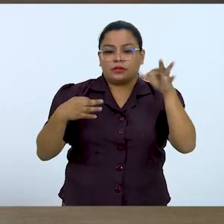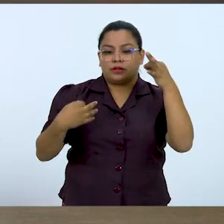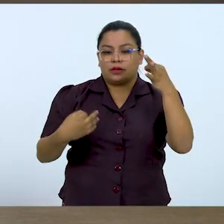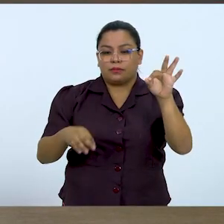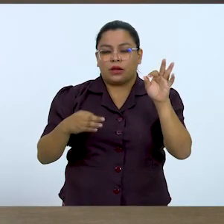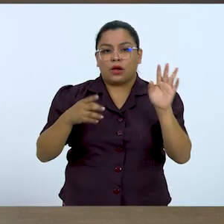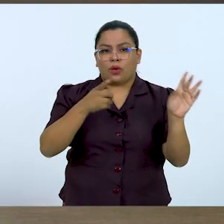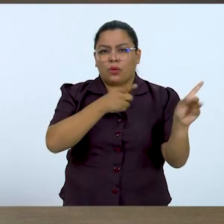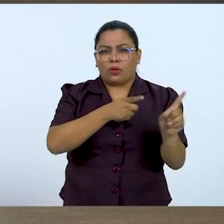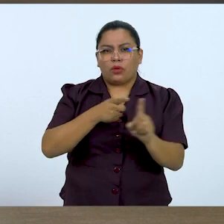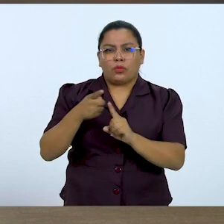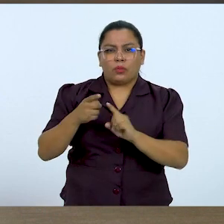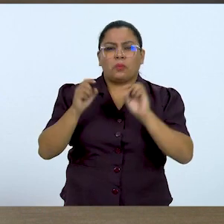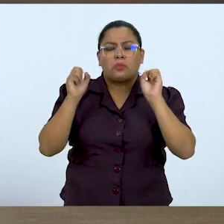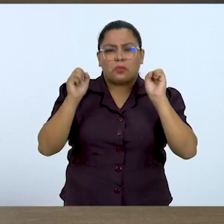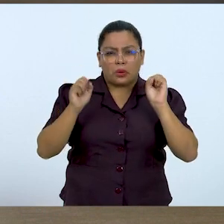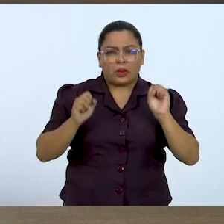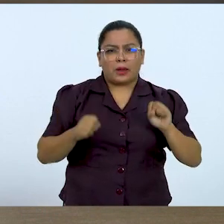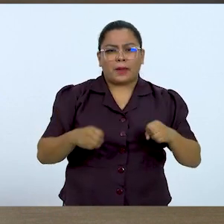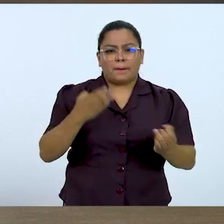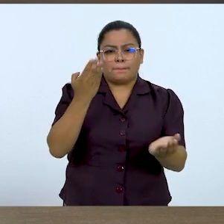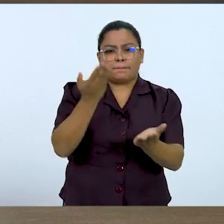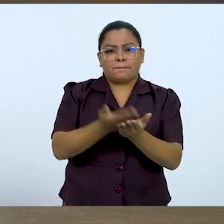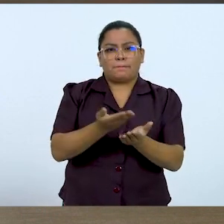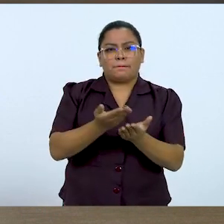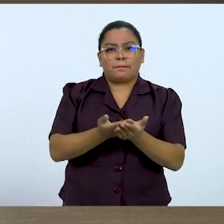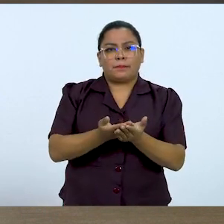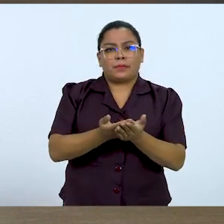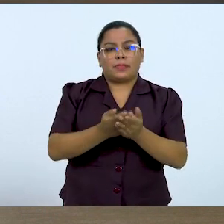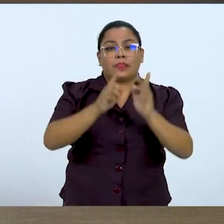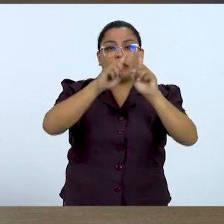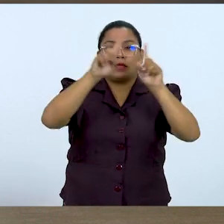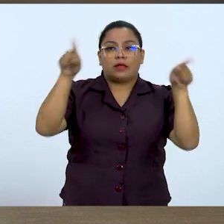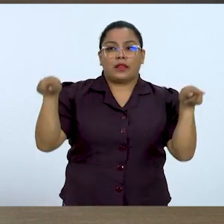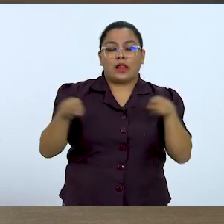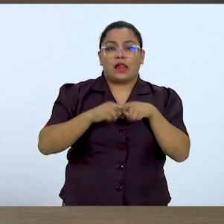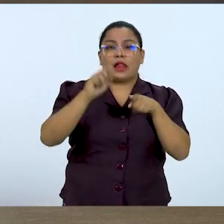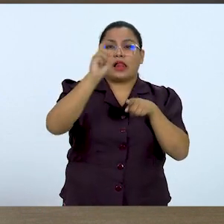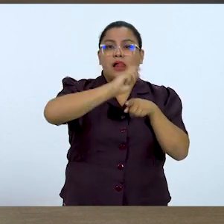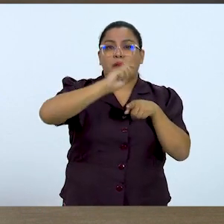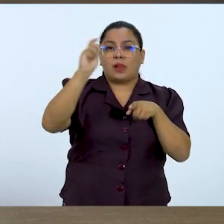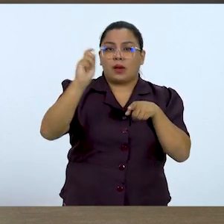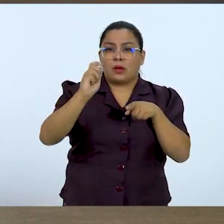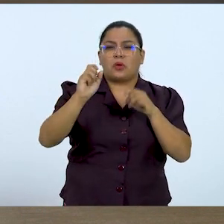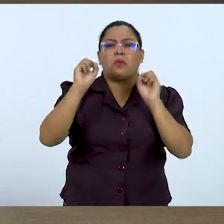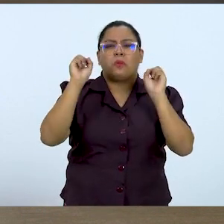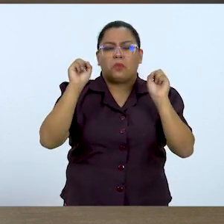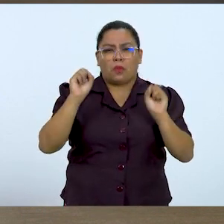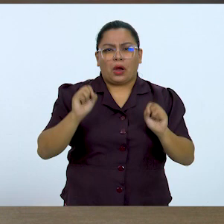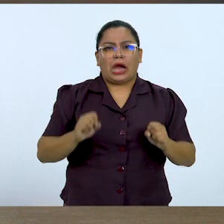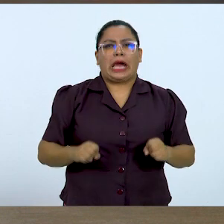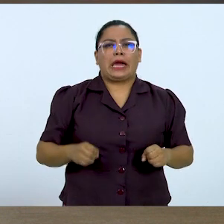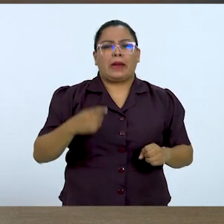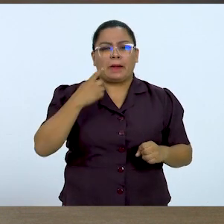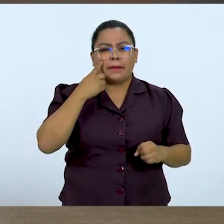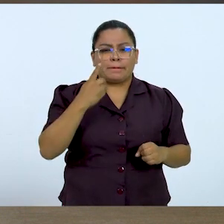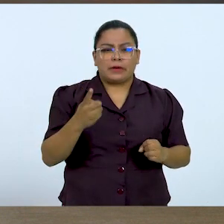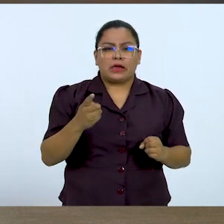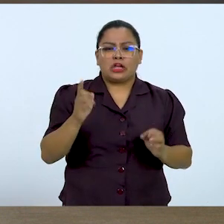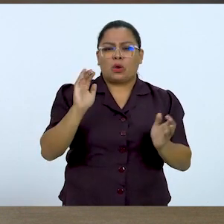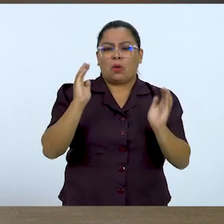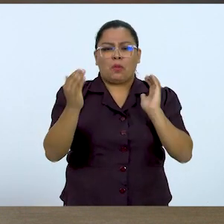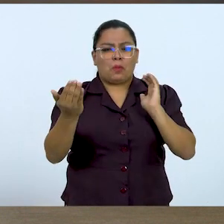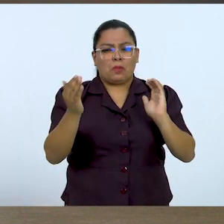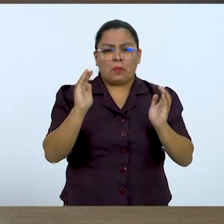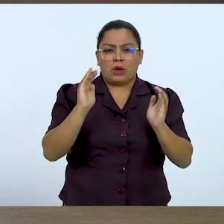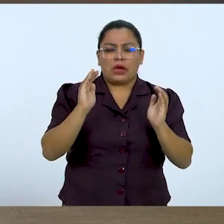de la página de orientaciones podrás encontrar una propuesta del plan pizarra. Puedes contrastar cada una de las partes